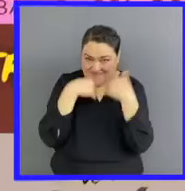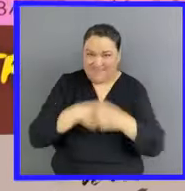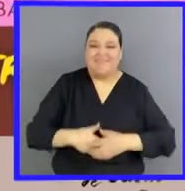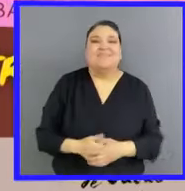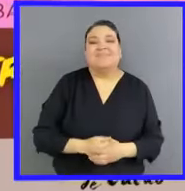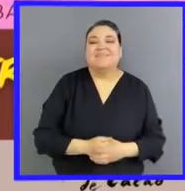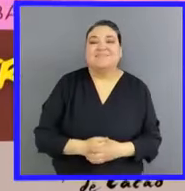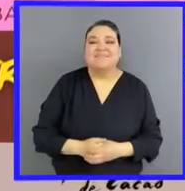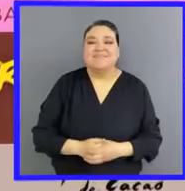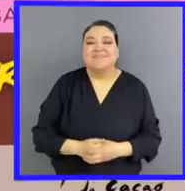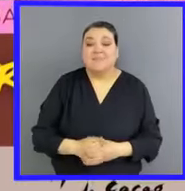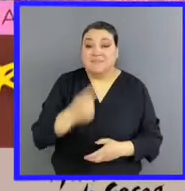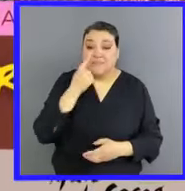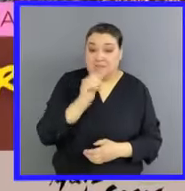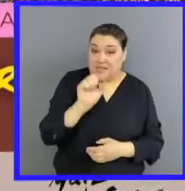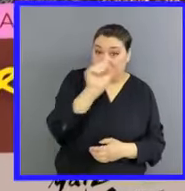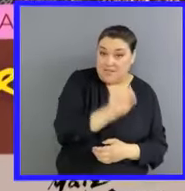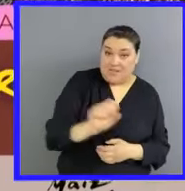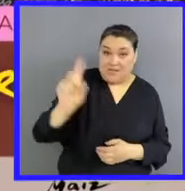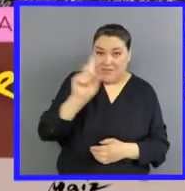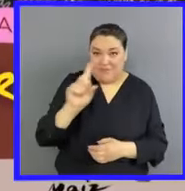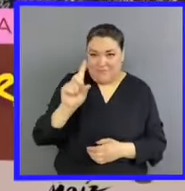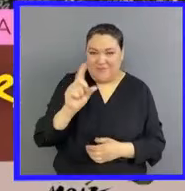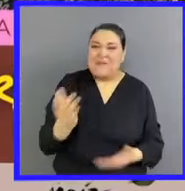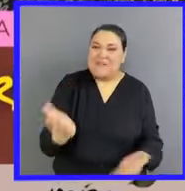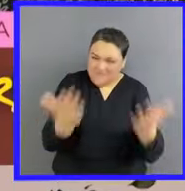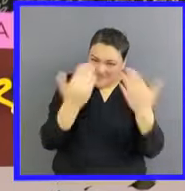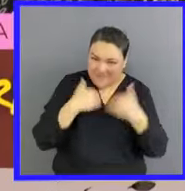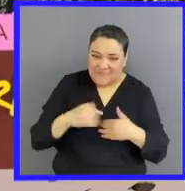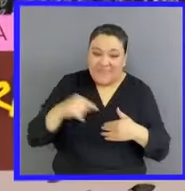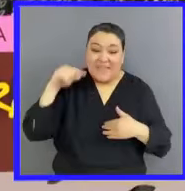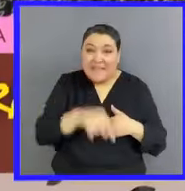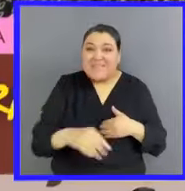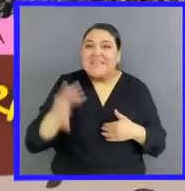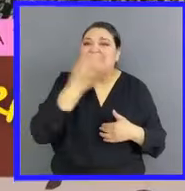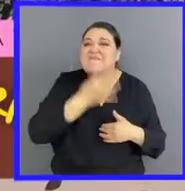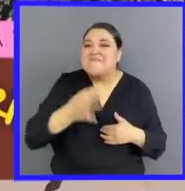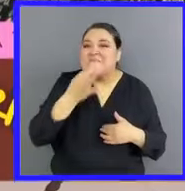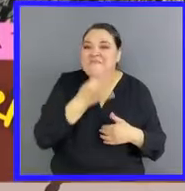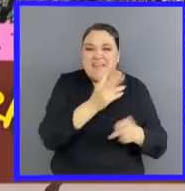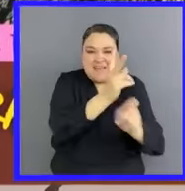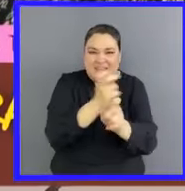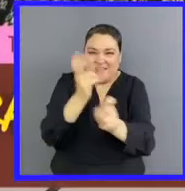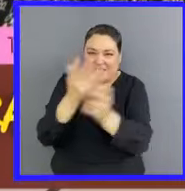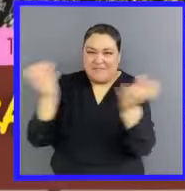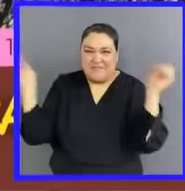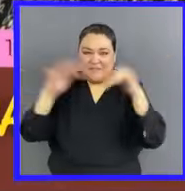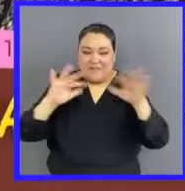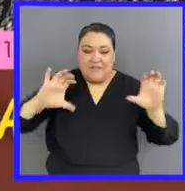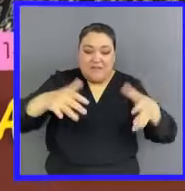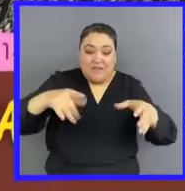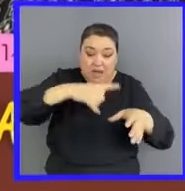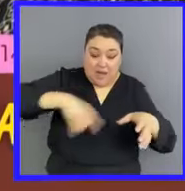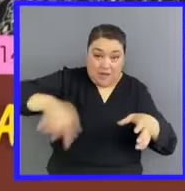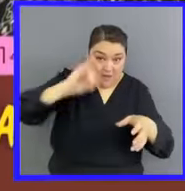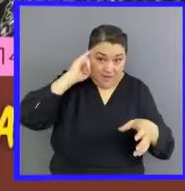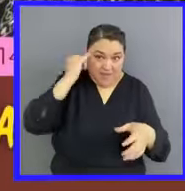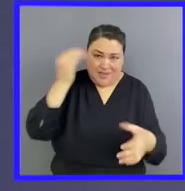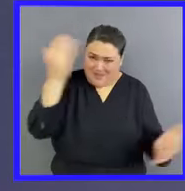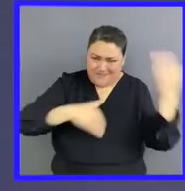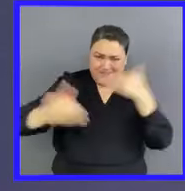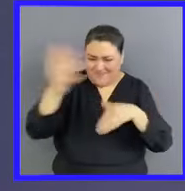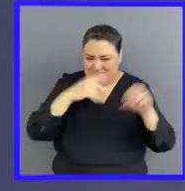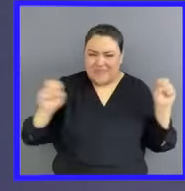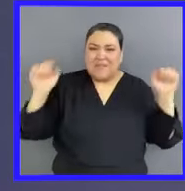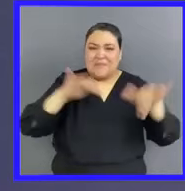Este fin de semana no se pierde el guateque navideño al que convocan colectivos de pueblos y comunidades indígenas en la capital del